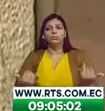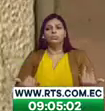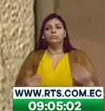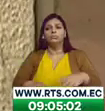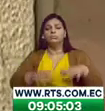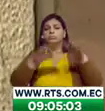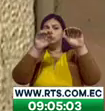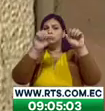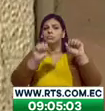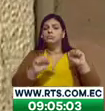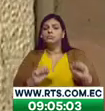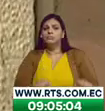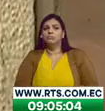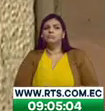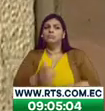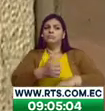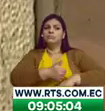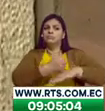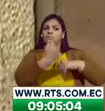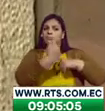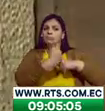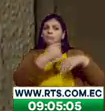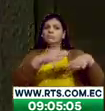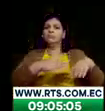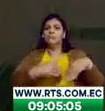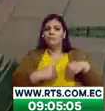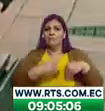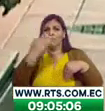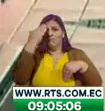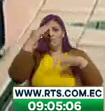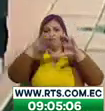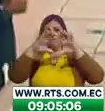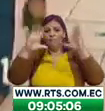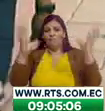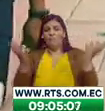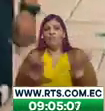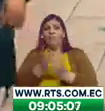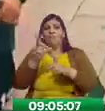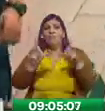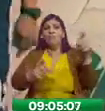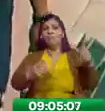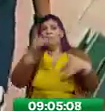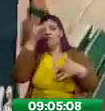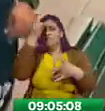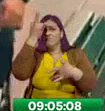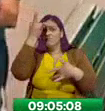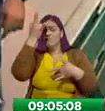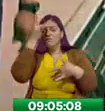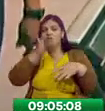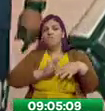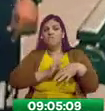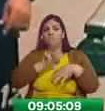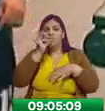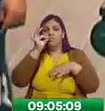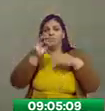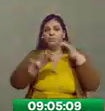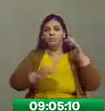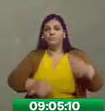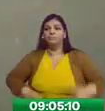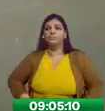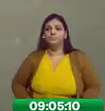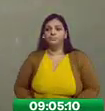porque esta pandemia de alta a nivel mundial los pocos que se atrevieron a caminar obligatoriamente por la ciudad